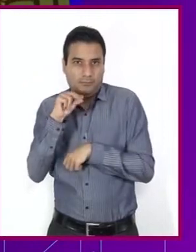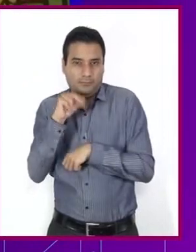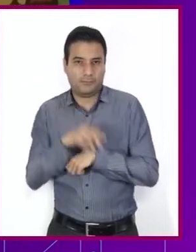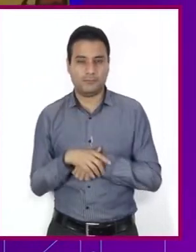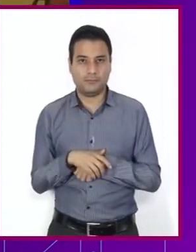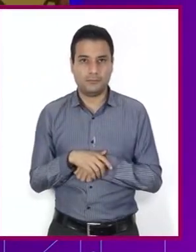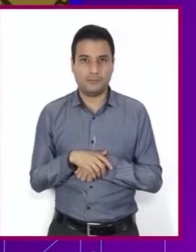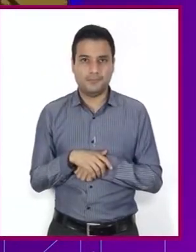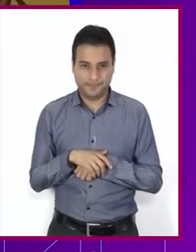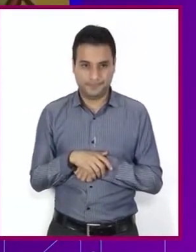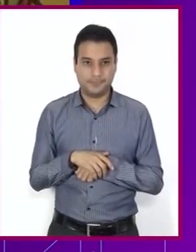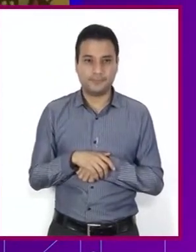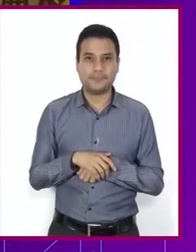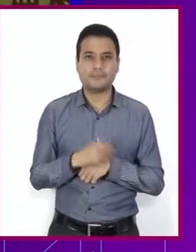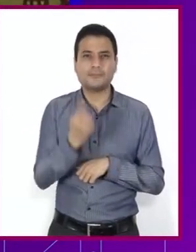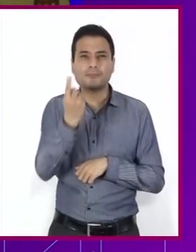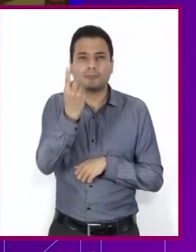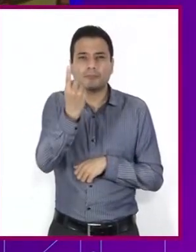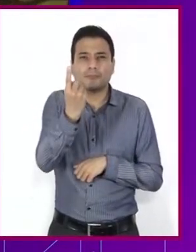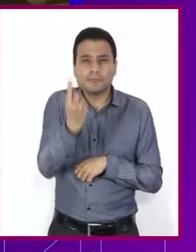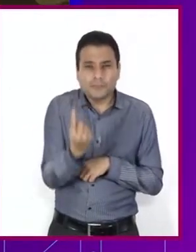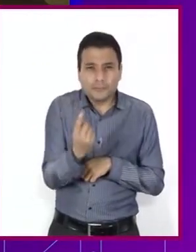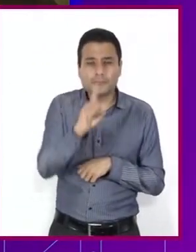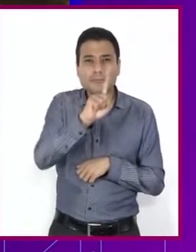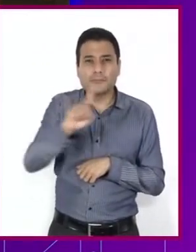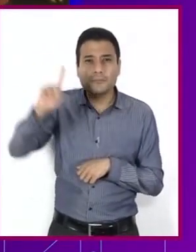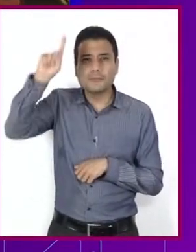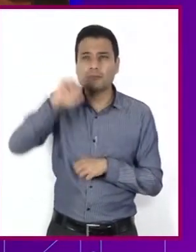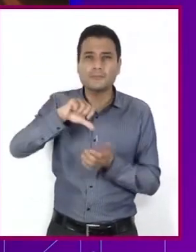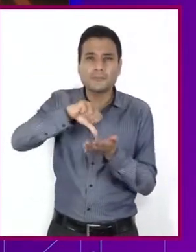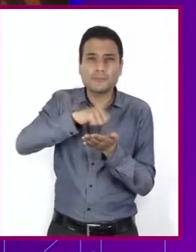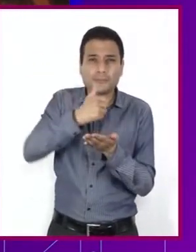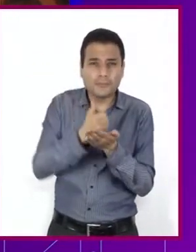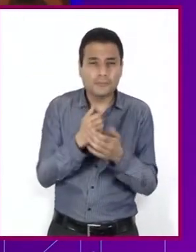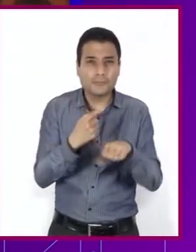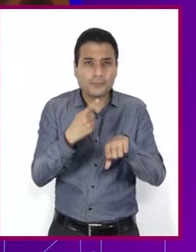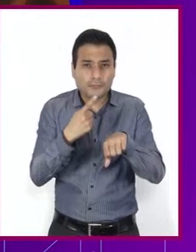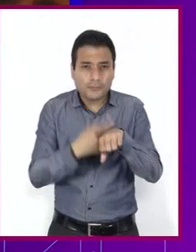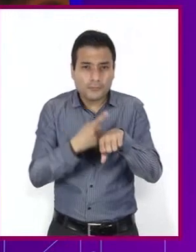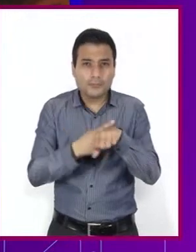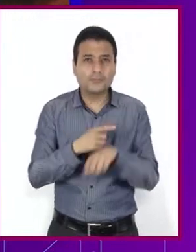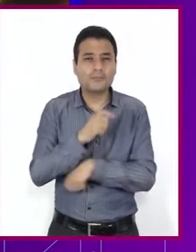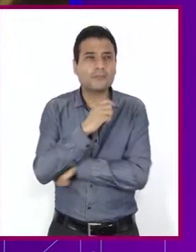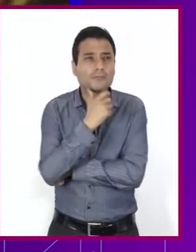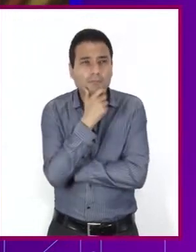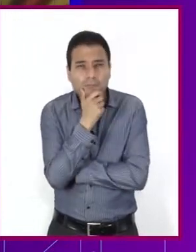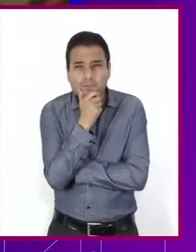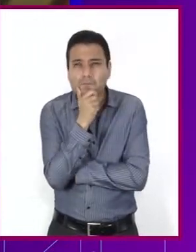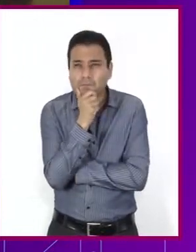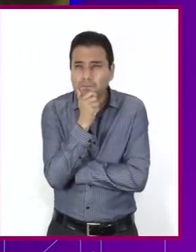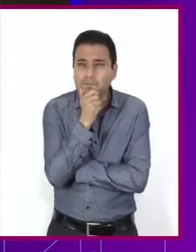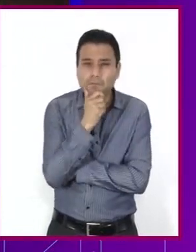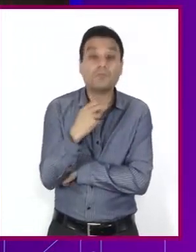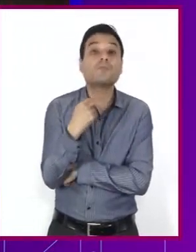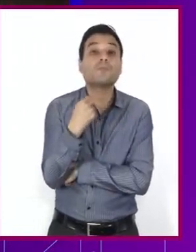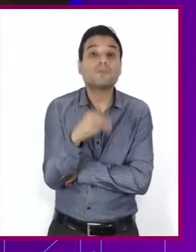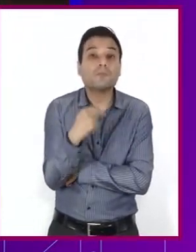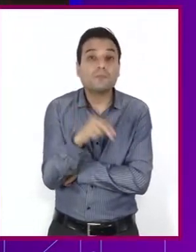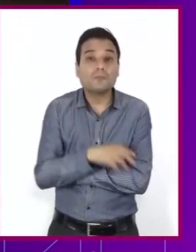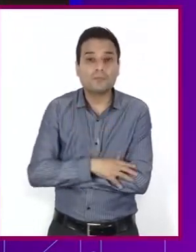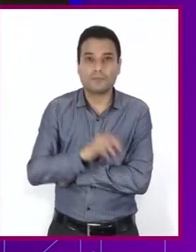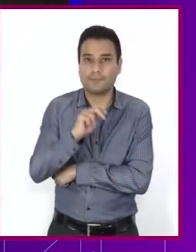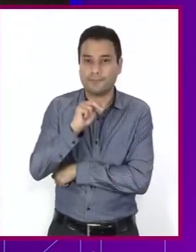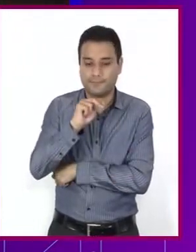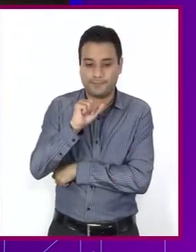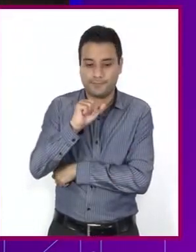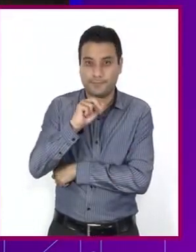Un dios pequeño y enfermo escuchaba a sus compañeros y no decía nada. Su nombre era